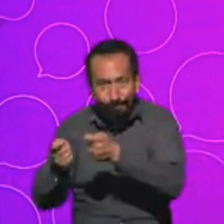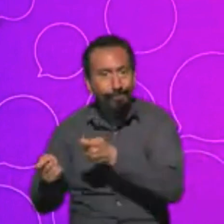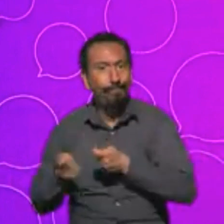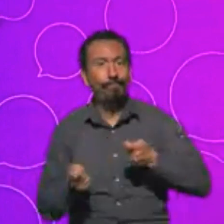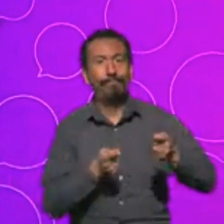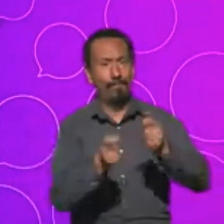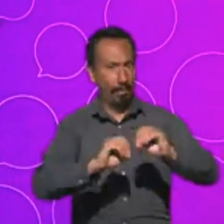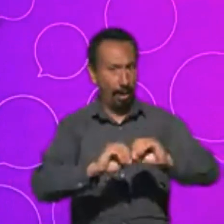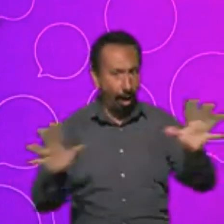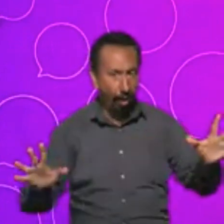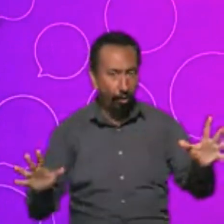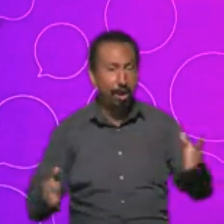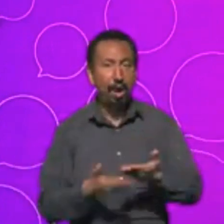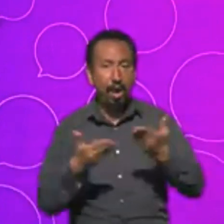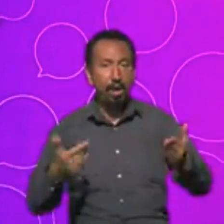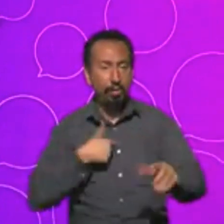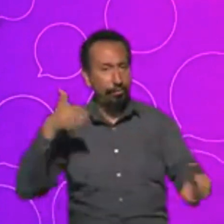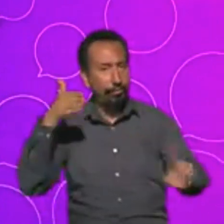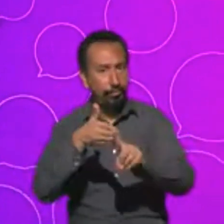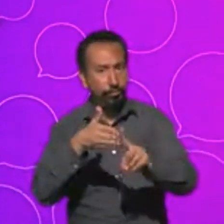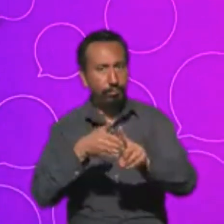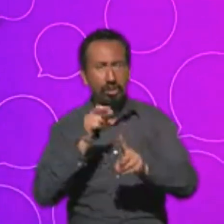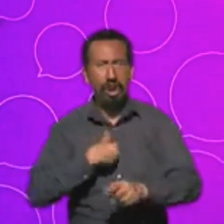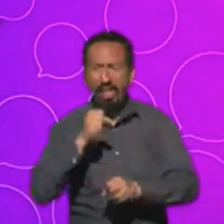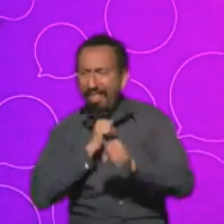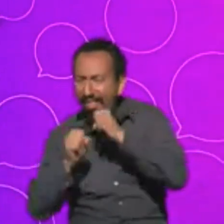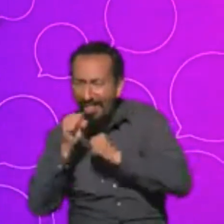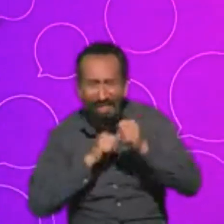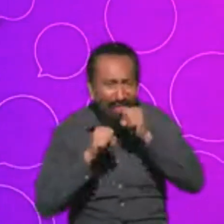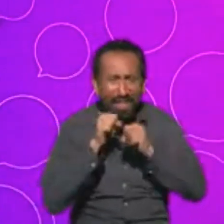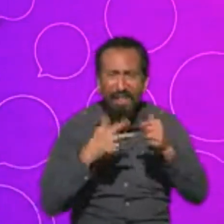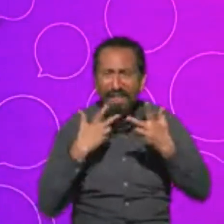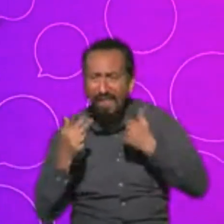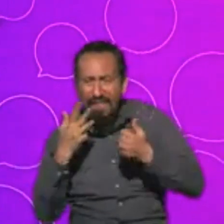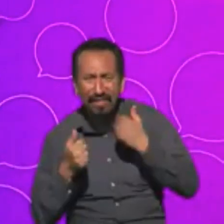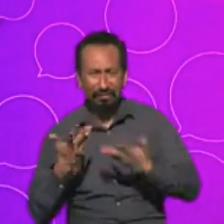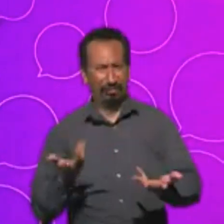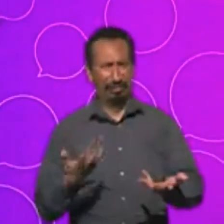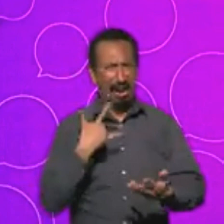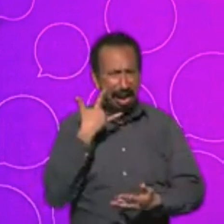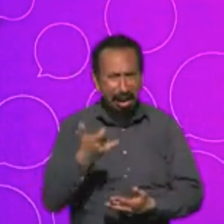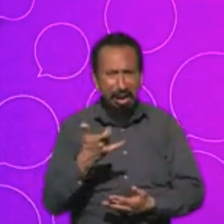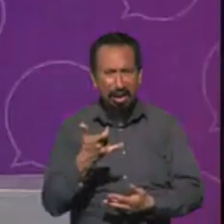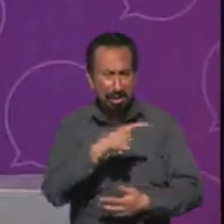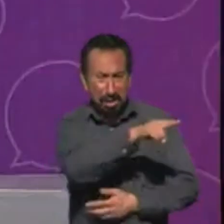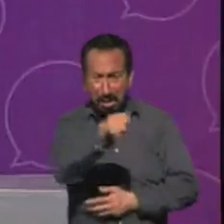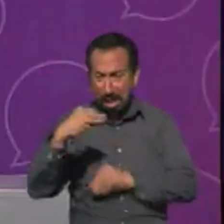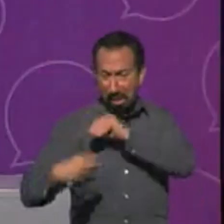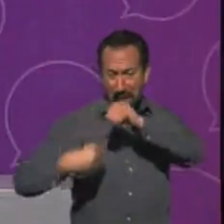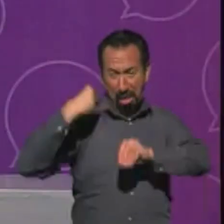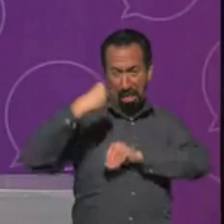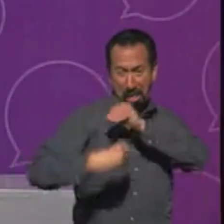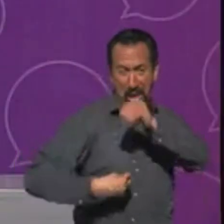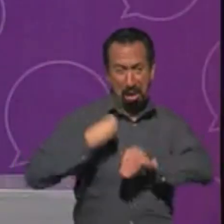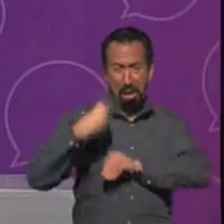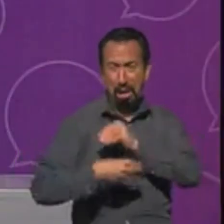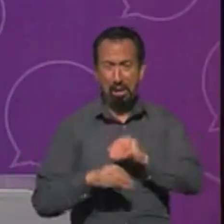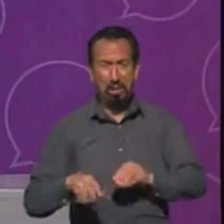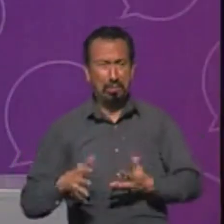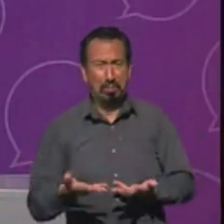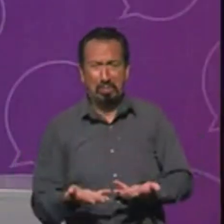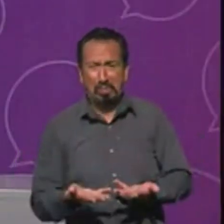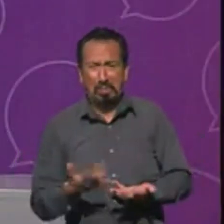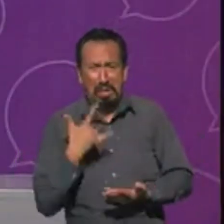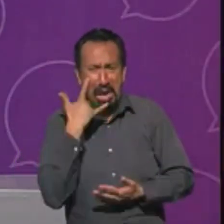y yo sí me estaría enfocando a este tema más que andar en chismes se me hace bien raro que hayan dicho que un debate de altura y estén trabajando así gracias candidato vamos